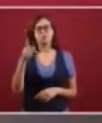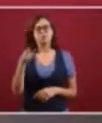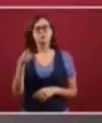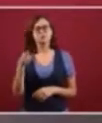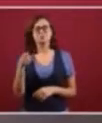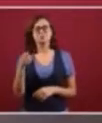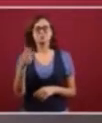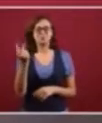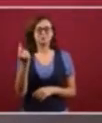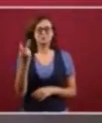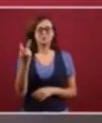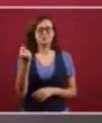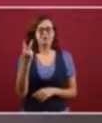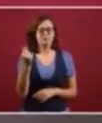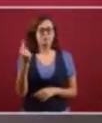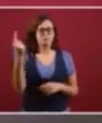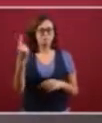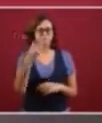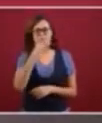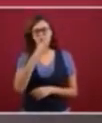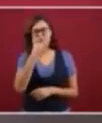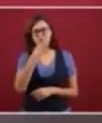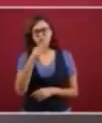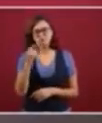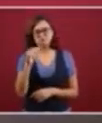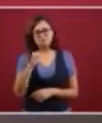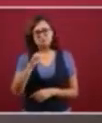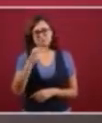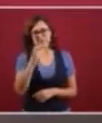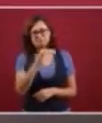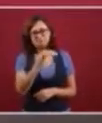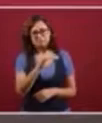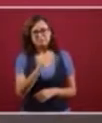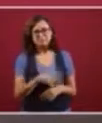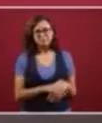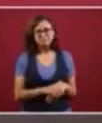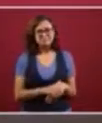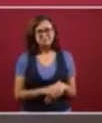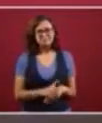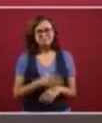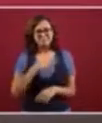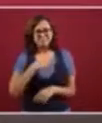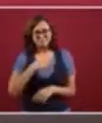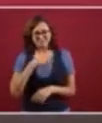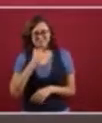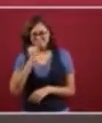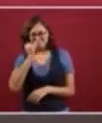de una televisora les dice y la credibilidad